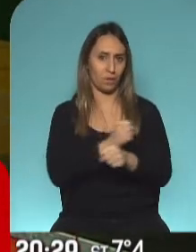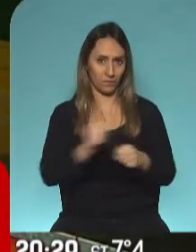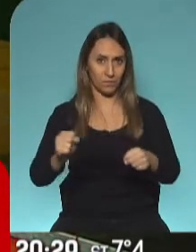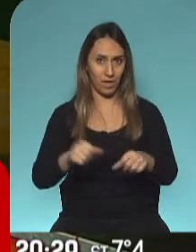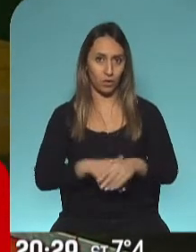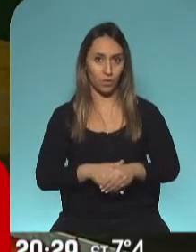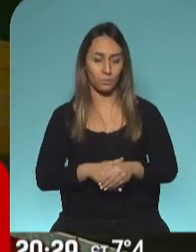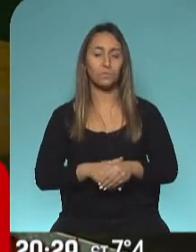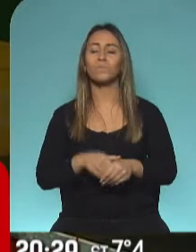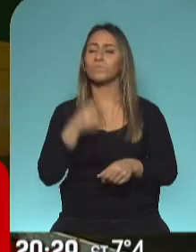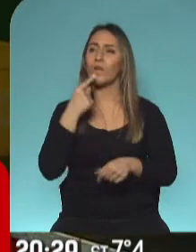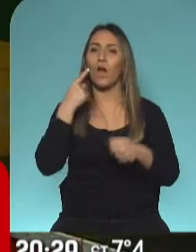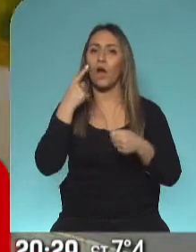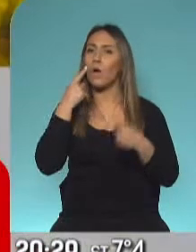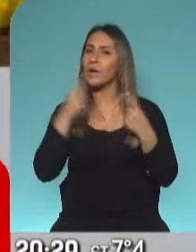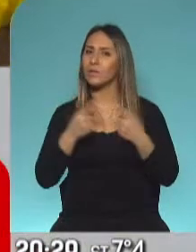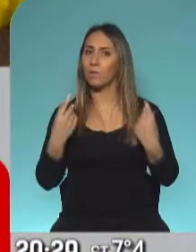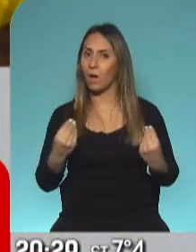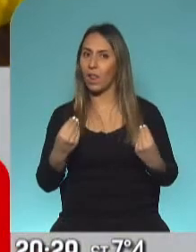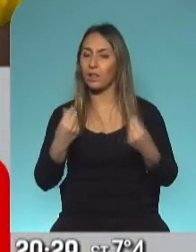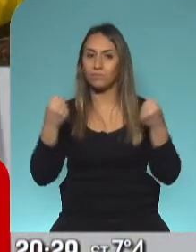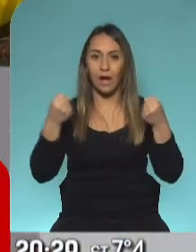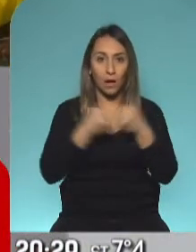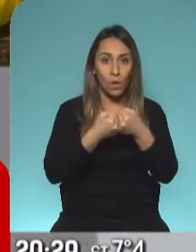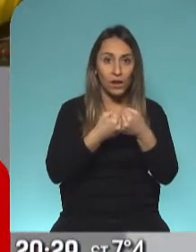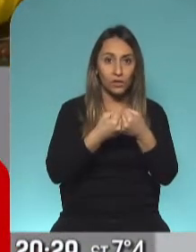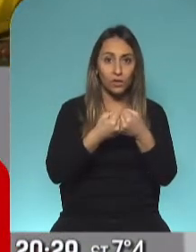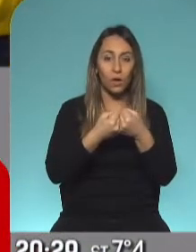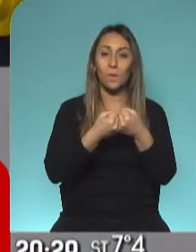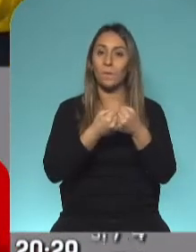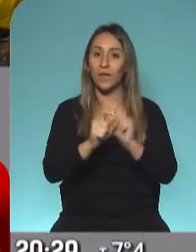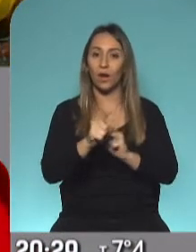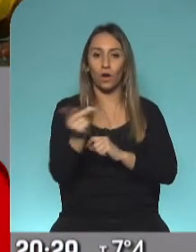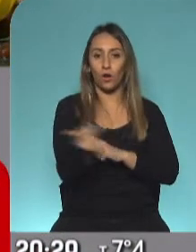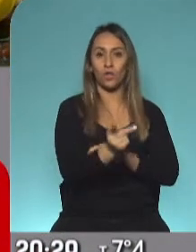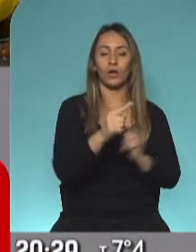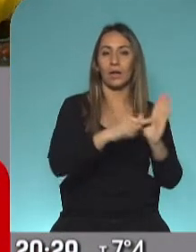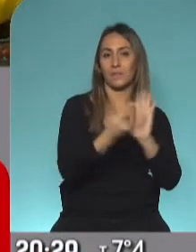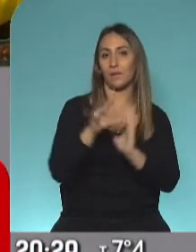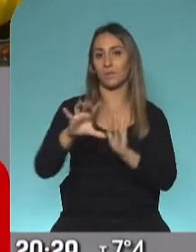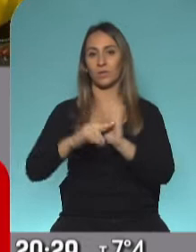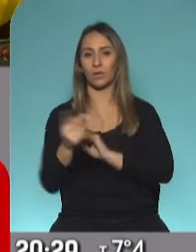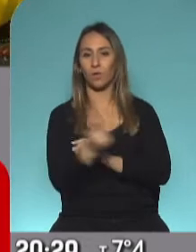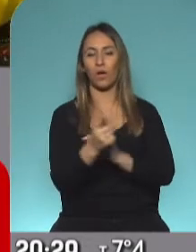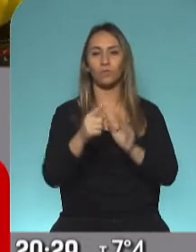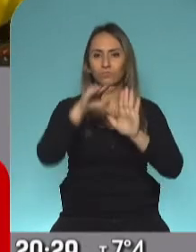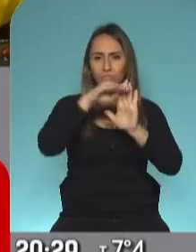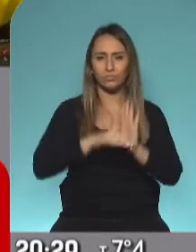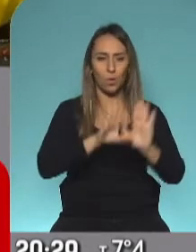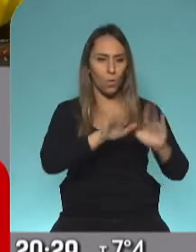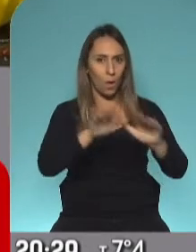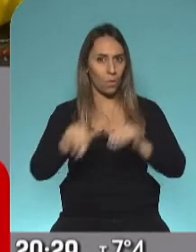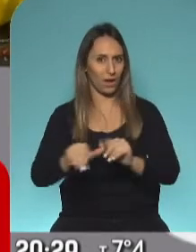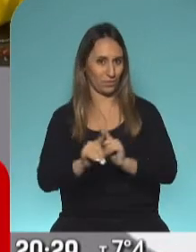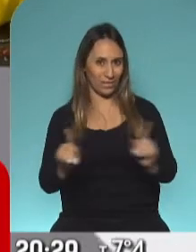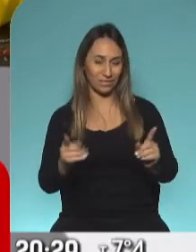es consensuar pero no requiere eso que sean medidas idénticas y con esto le prometo que es la última que quiero